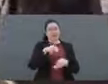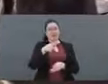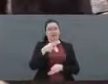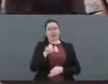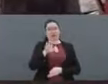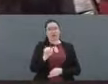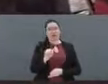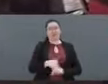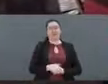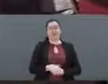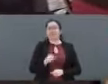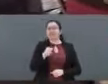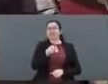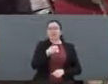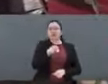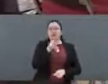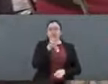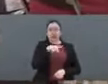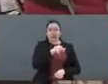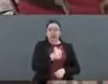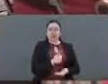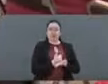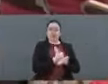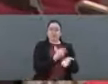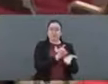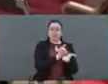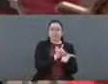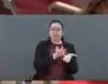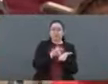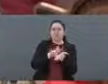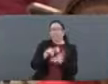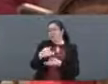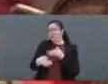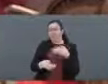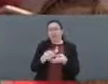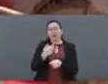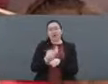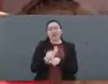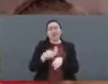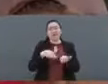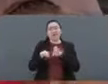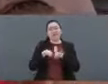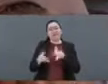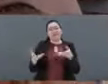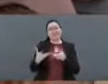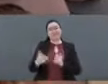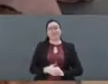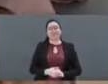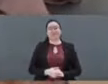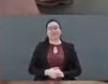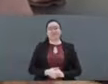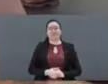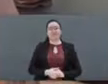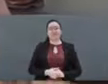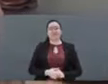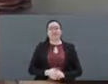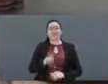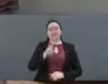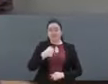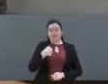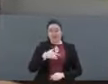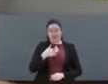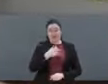beneficiarios directos de esta parte de este trabajo que hoy estamos aquí presenciando, que a mí como